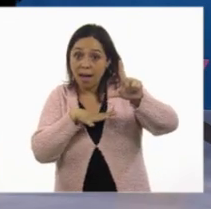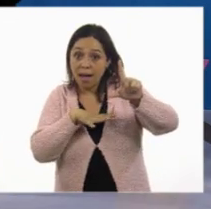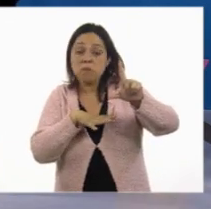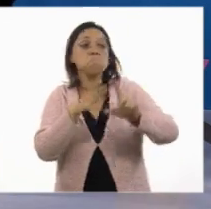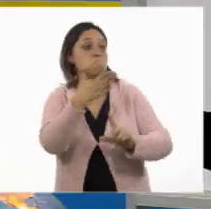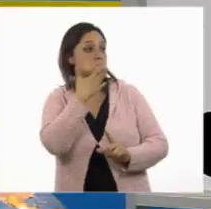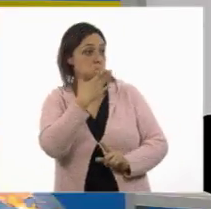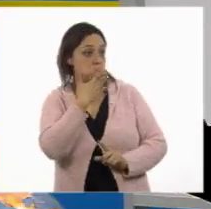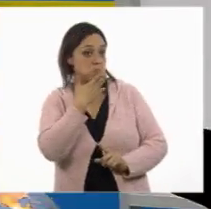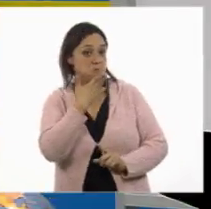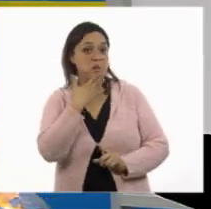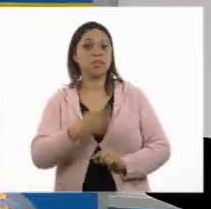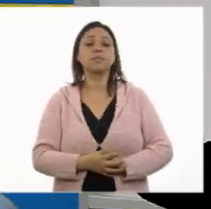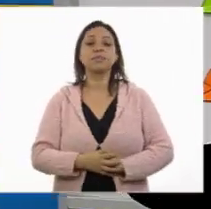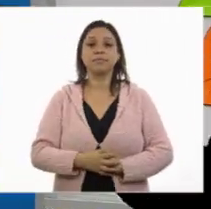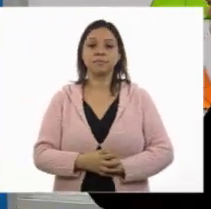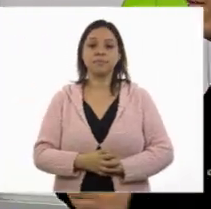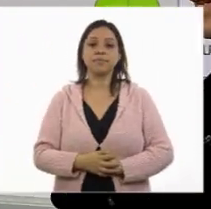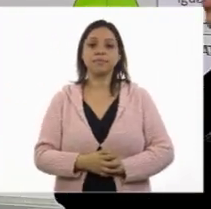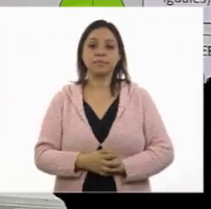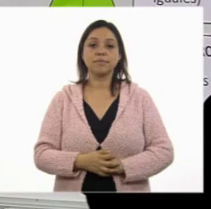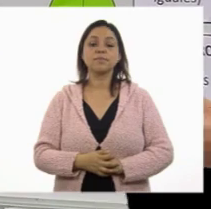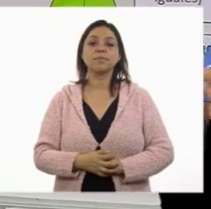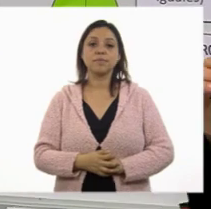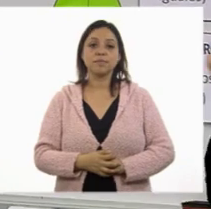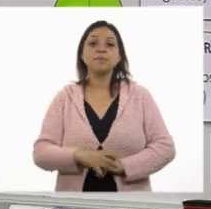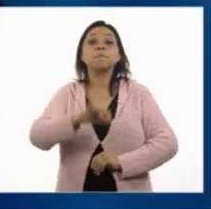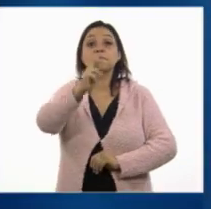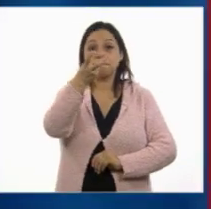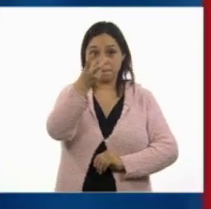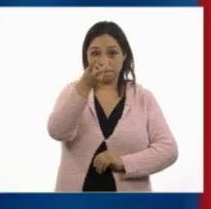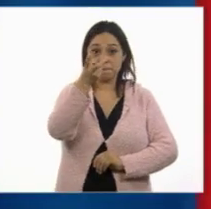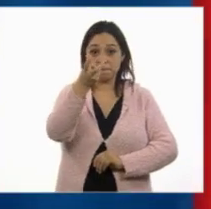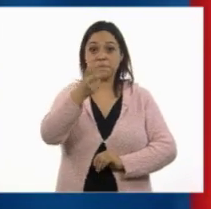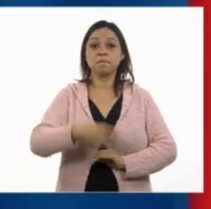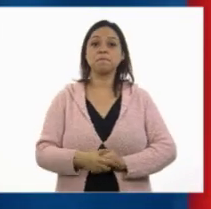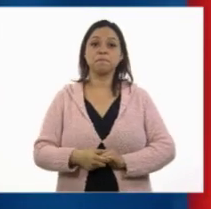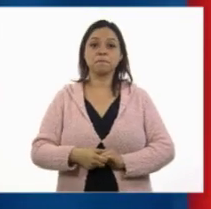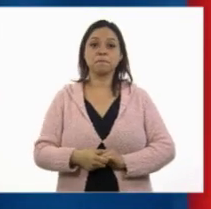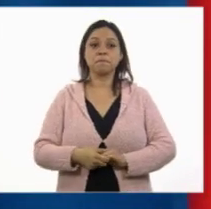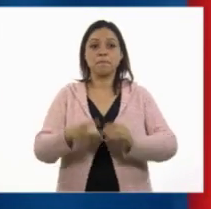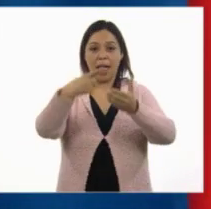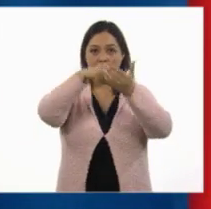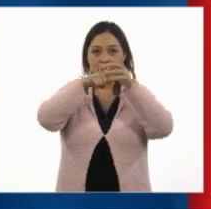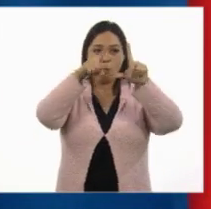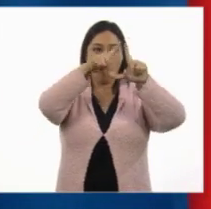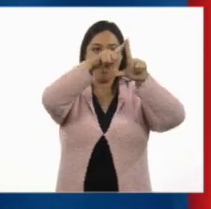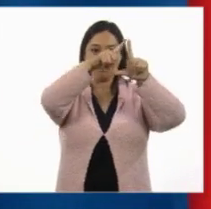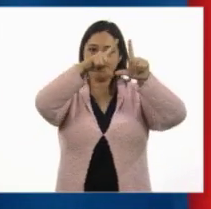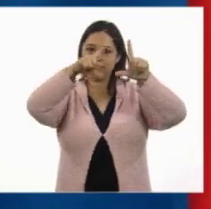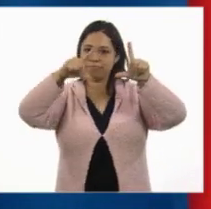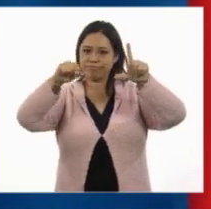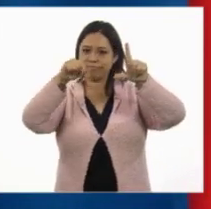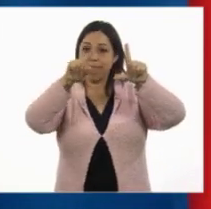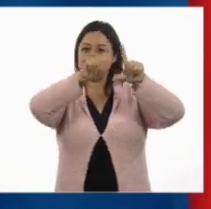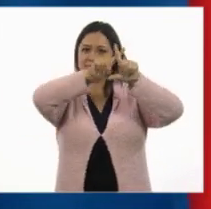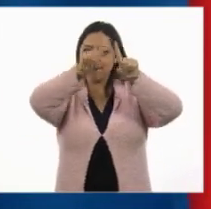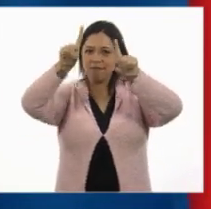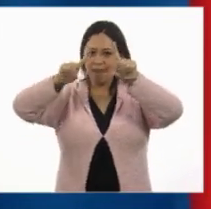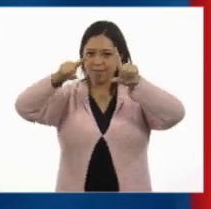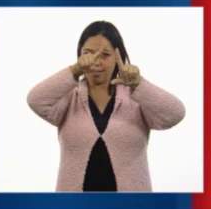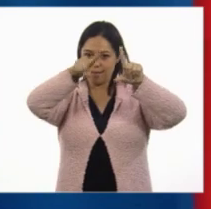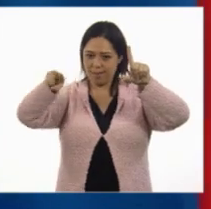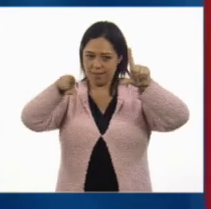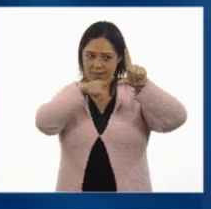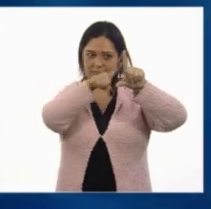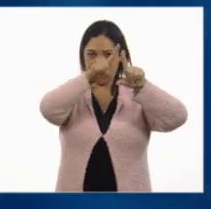bien. Sí. Tiene diferentes lados y también tiene un ángulo recto. Muy bien. ¿Cuál sería